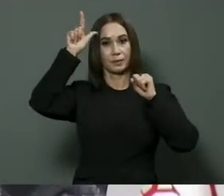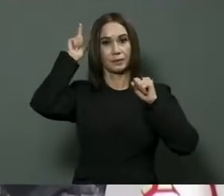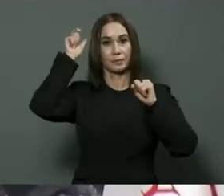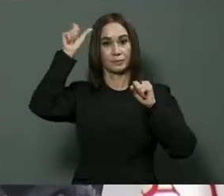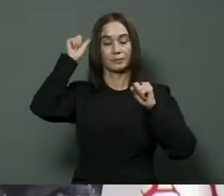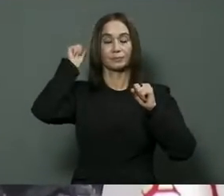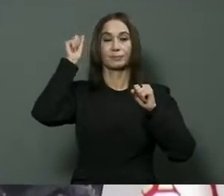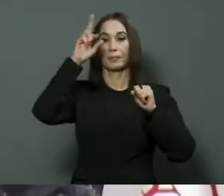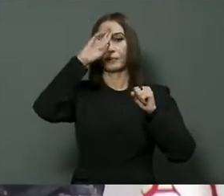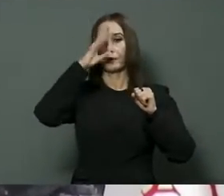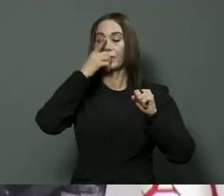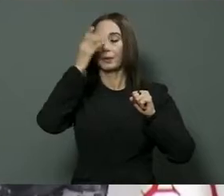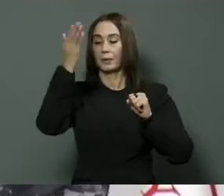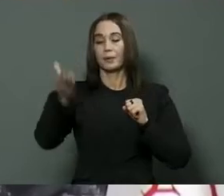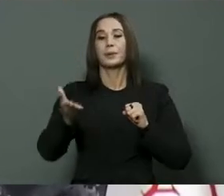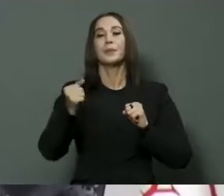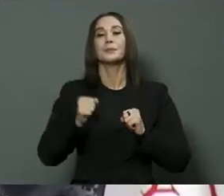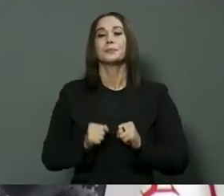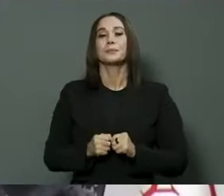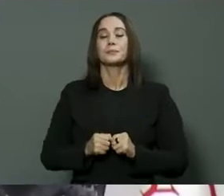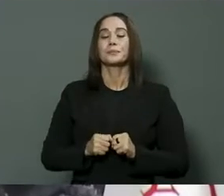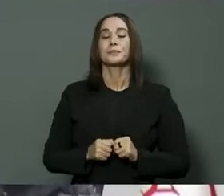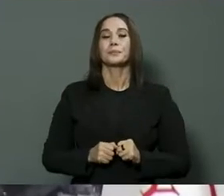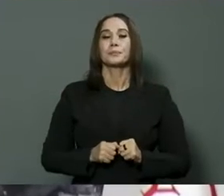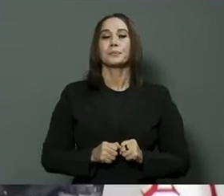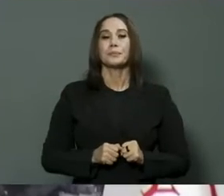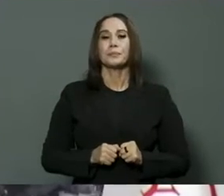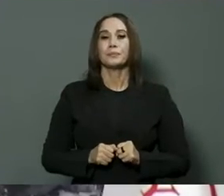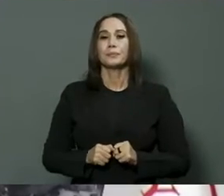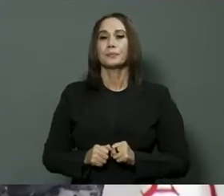Constitucional de la República, Luis Abinader Corona,